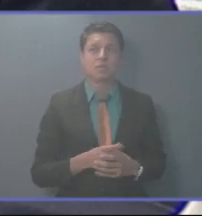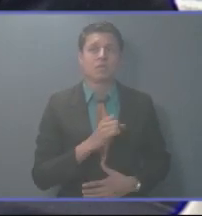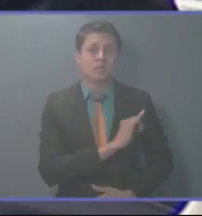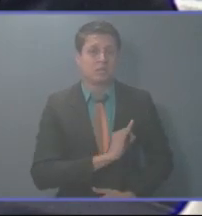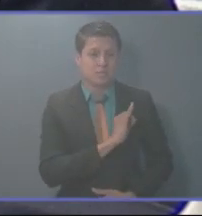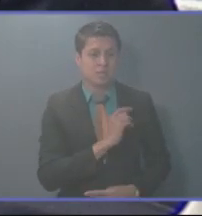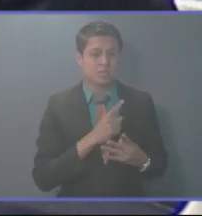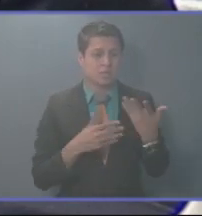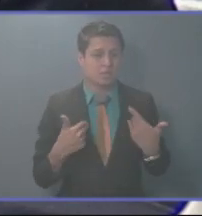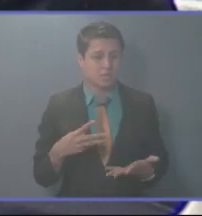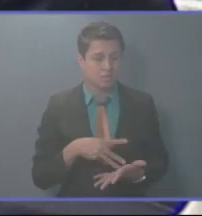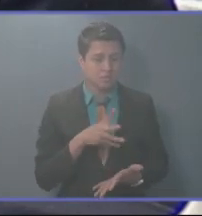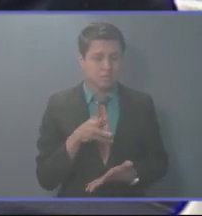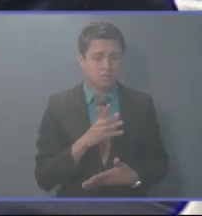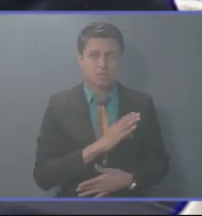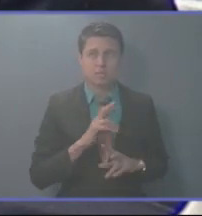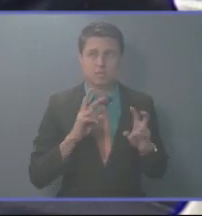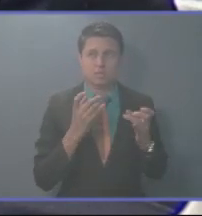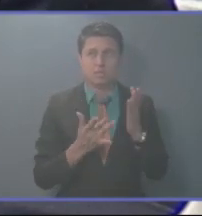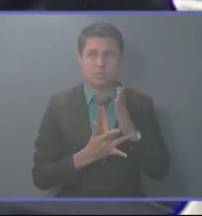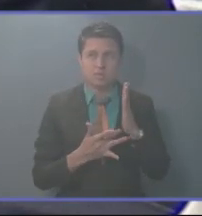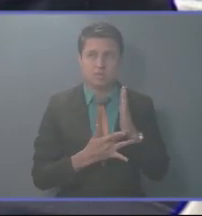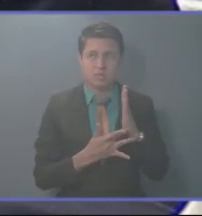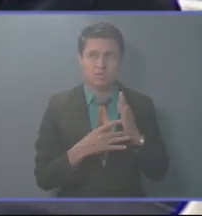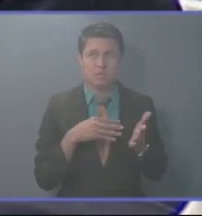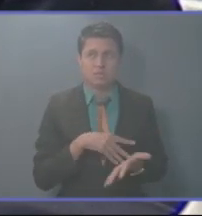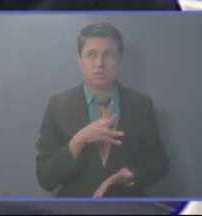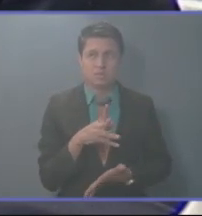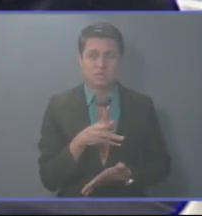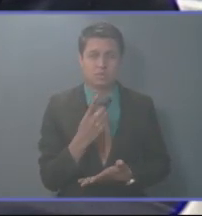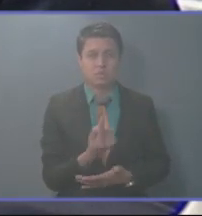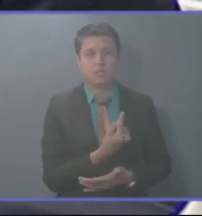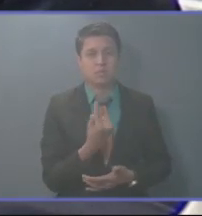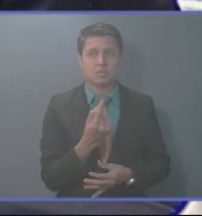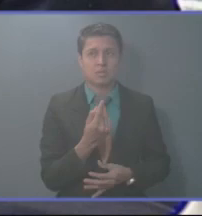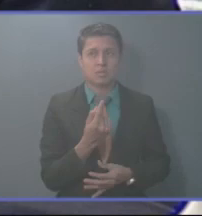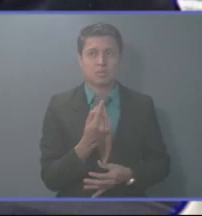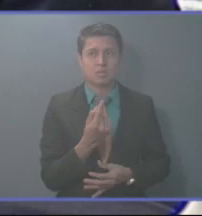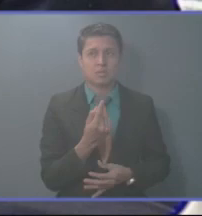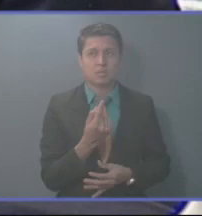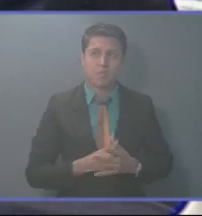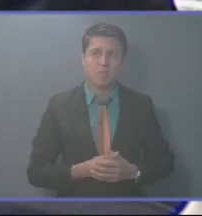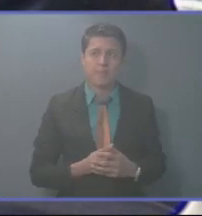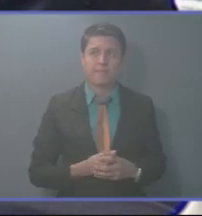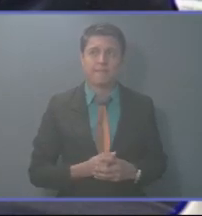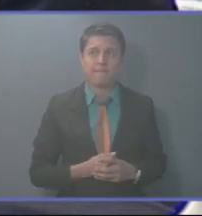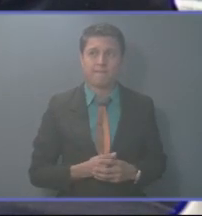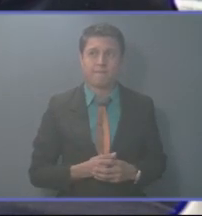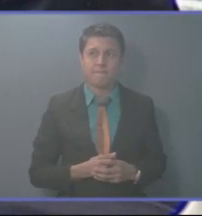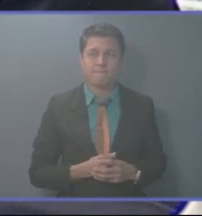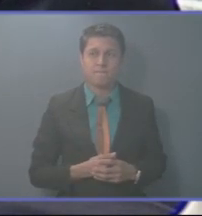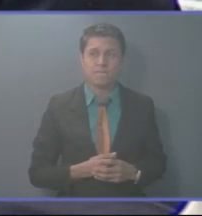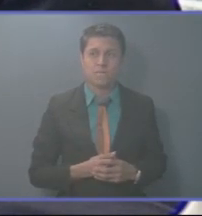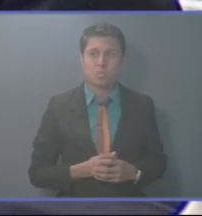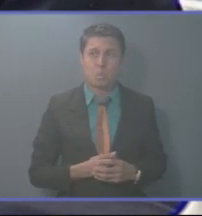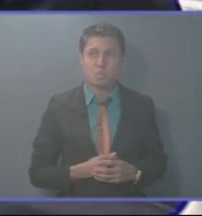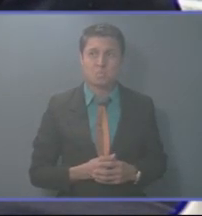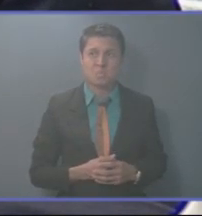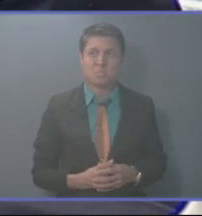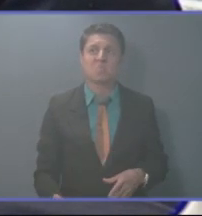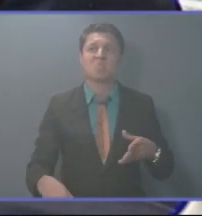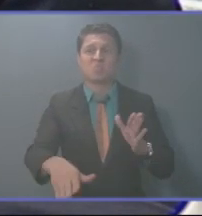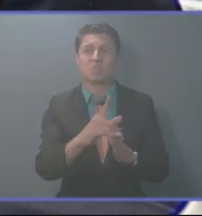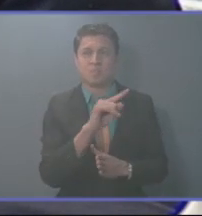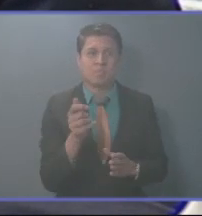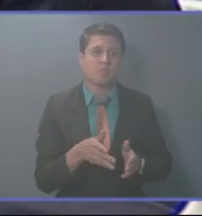de derecho público de carácter técnico de utilidad pública, con personalidad jurídica y patrimonio propio, con plena autonomía